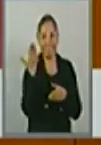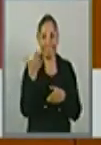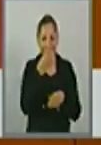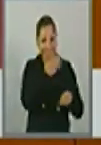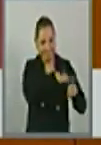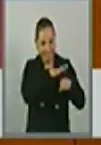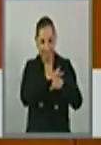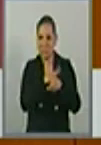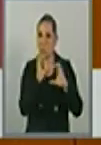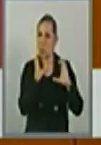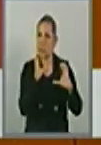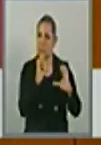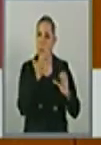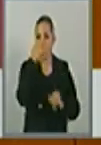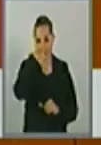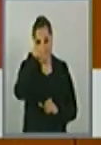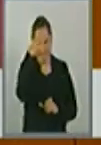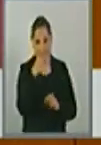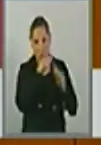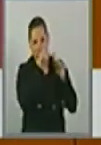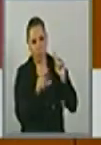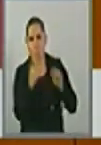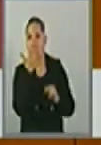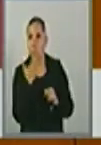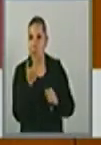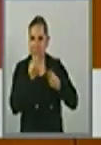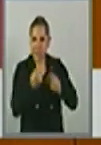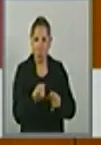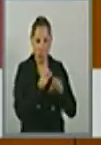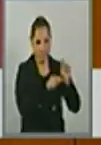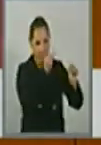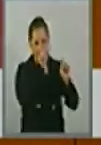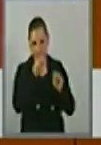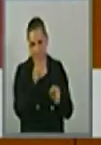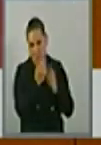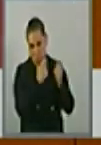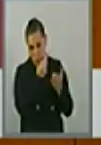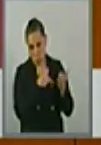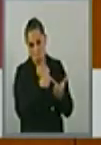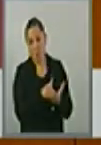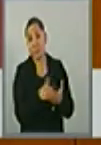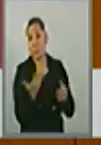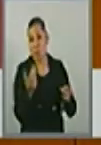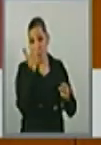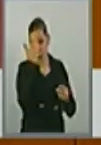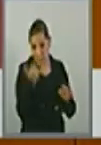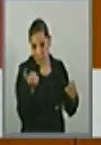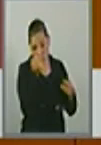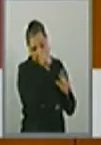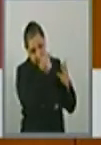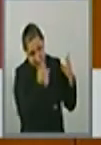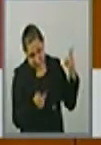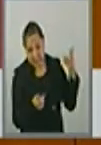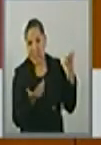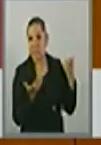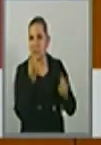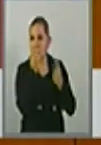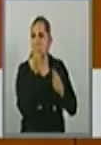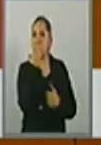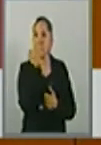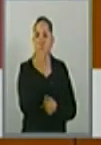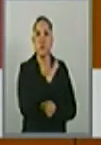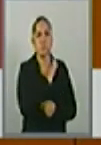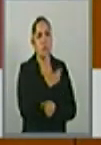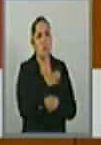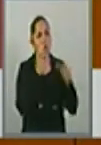el país en varias regiones de méxico sin embargo a pesar de la problemática actual el entusiasmo y vocación por